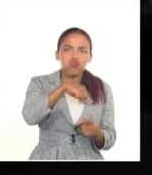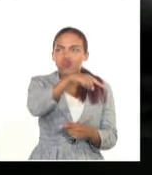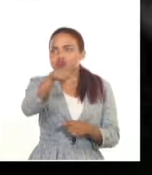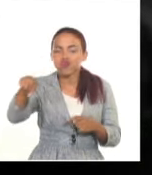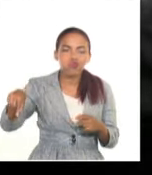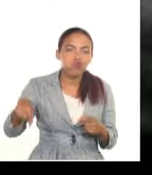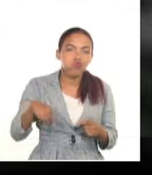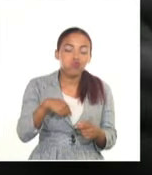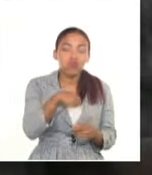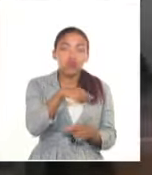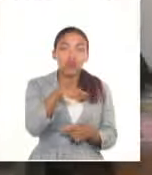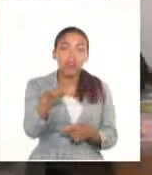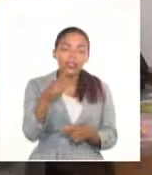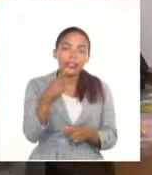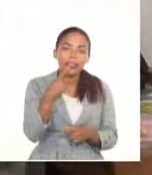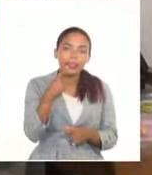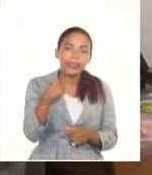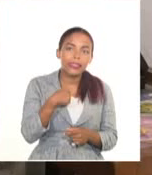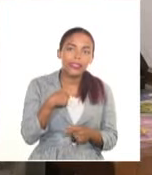vueltas. Y dice, bueno,